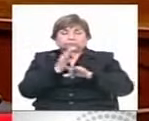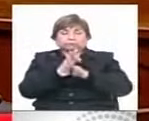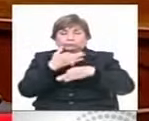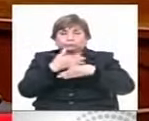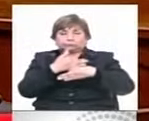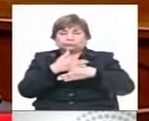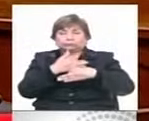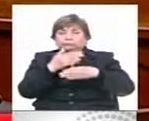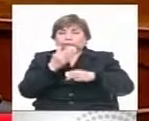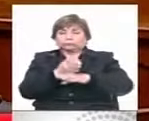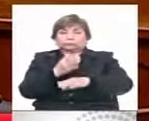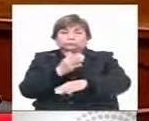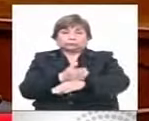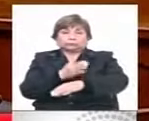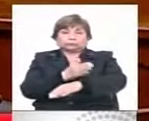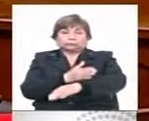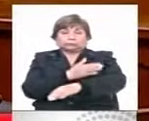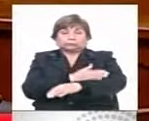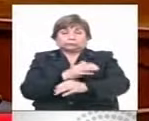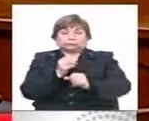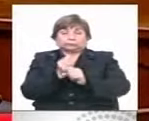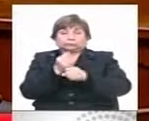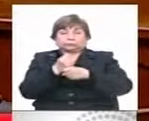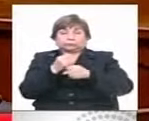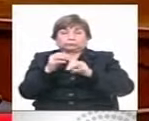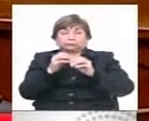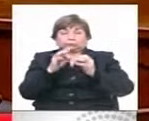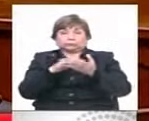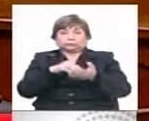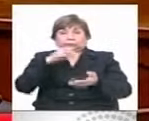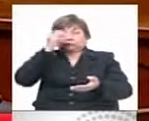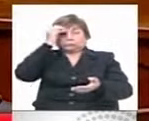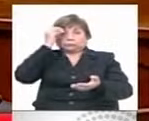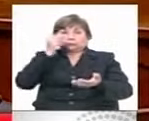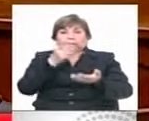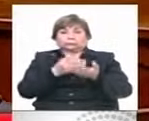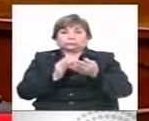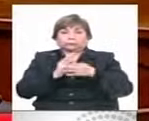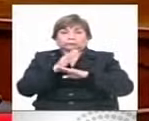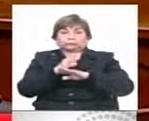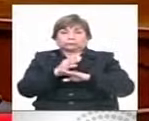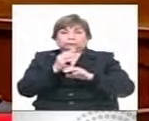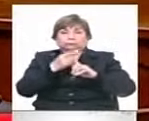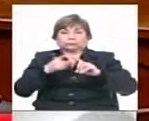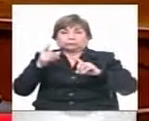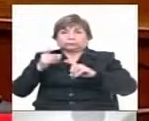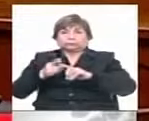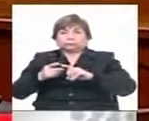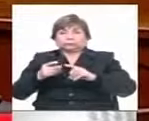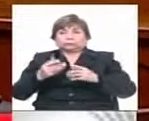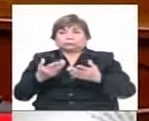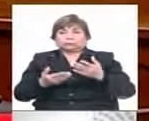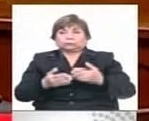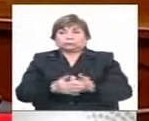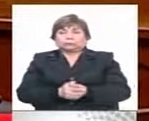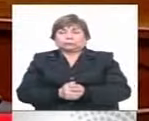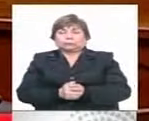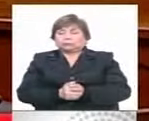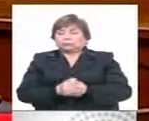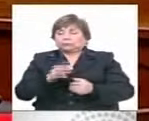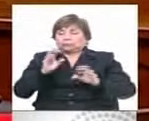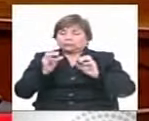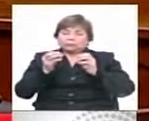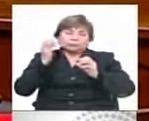abordar, desarrollar y evaluar las experiencias de aprendizaje a través de sus diferentes canales, web,